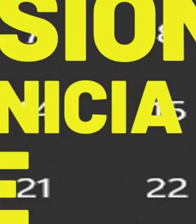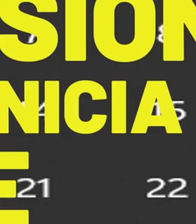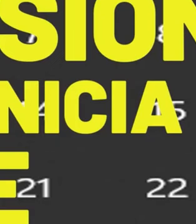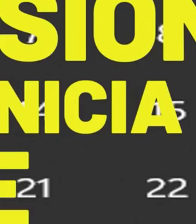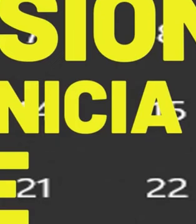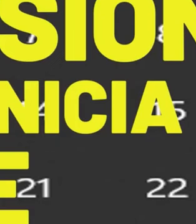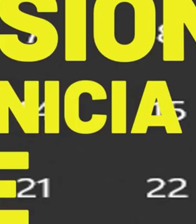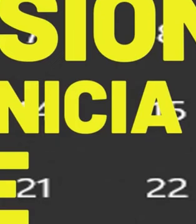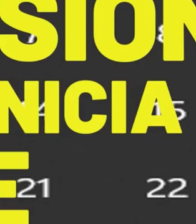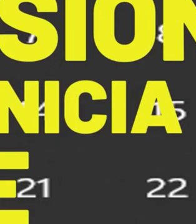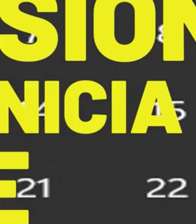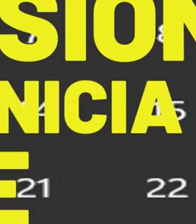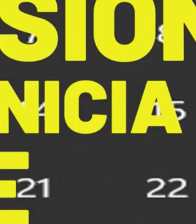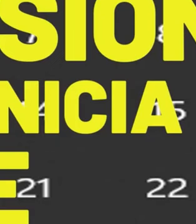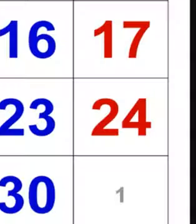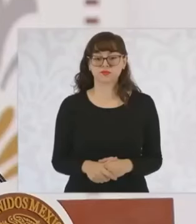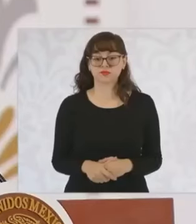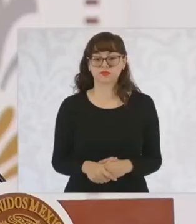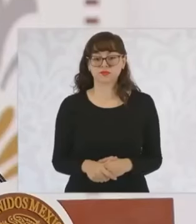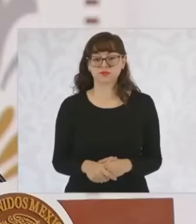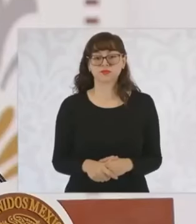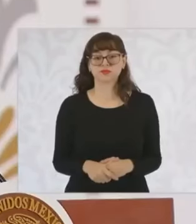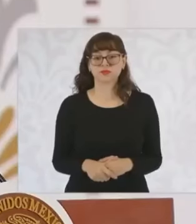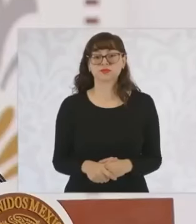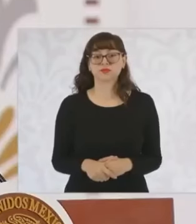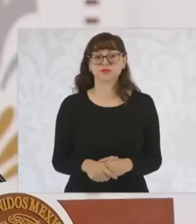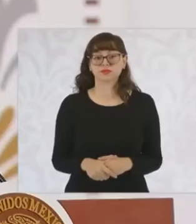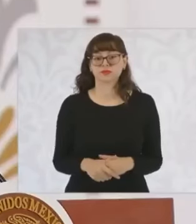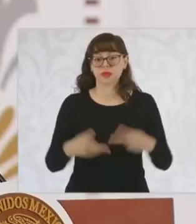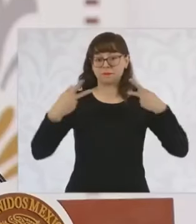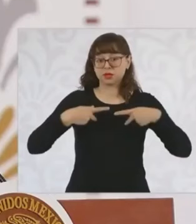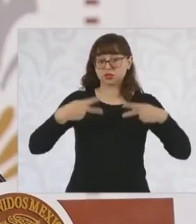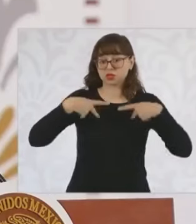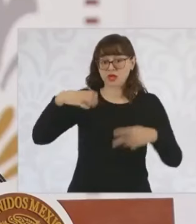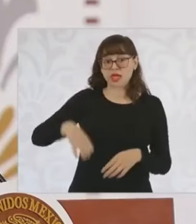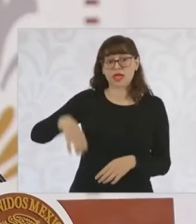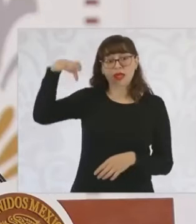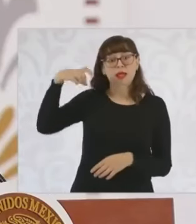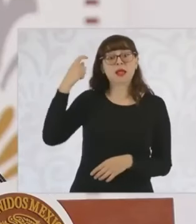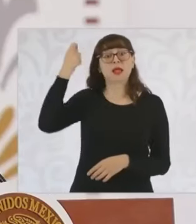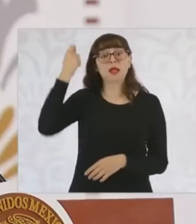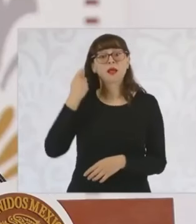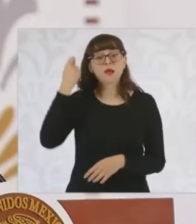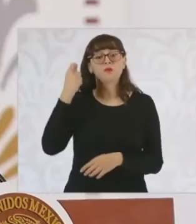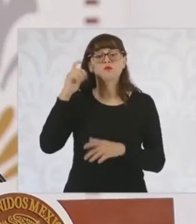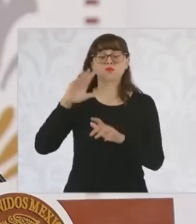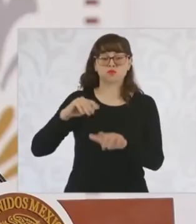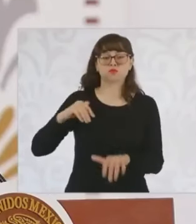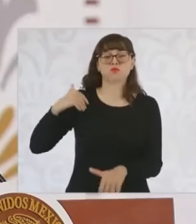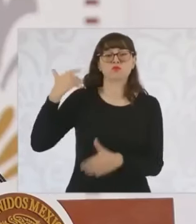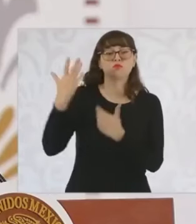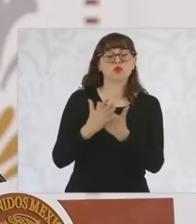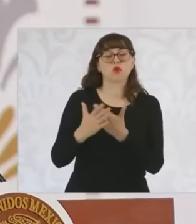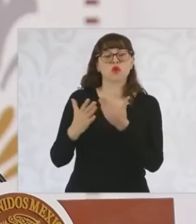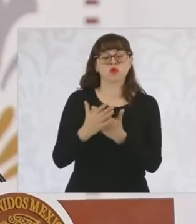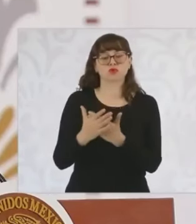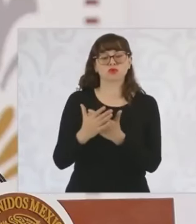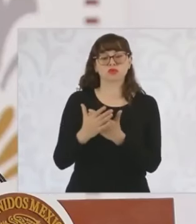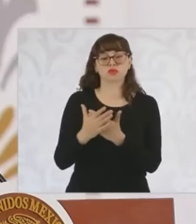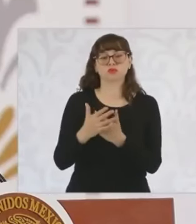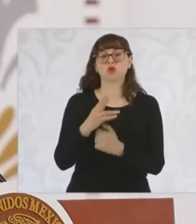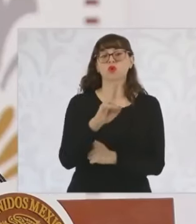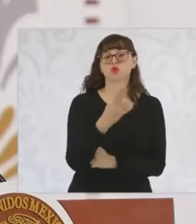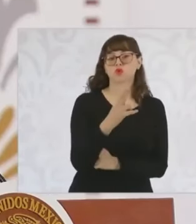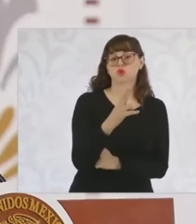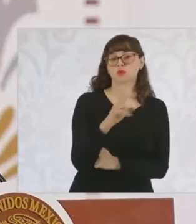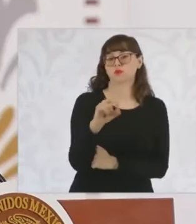secretaria de Bienestar. La pensión de adulto mayor la vamos a iniciar a pagar el siguiente bimestre, lo que corresponde a